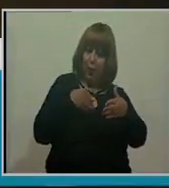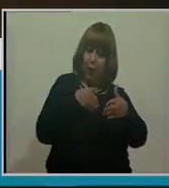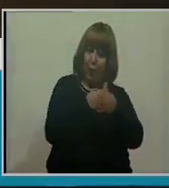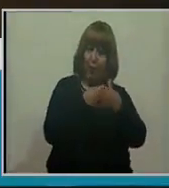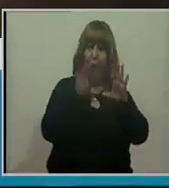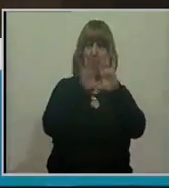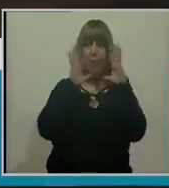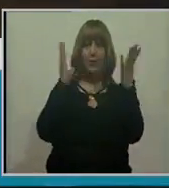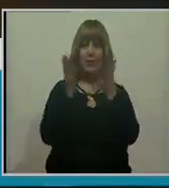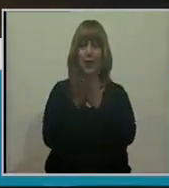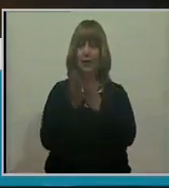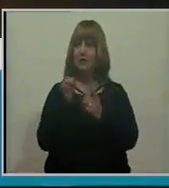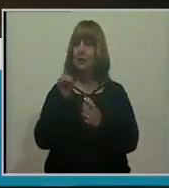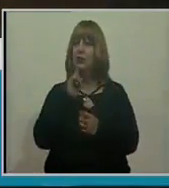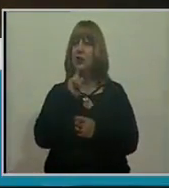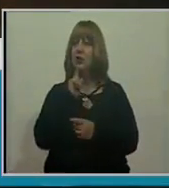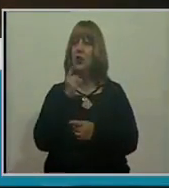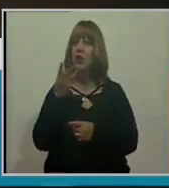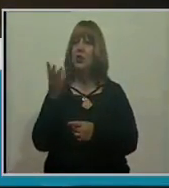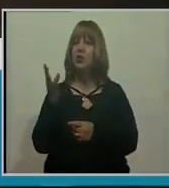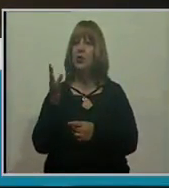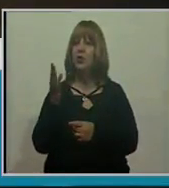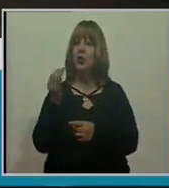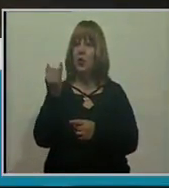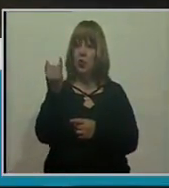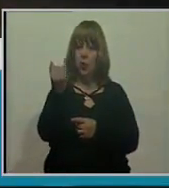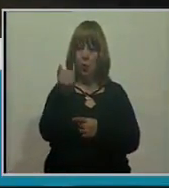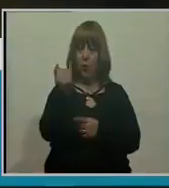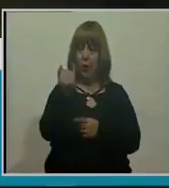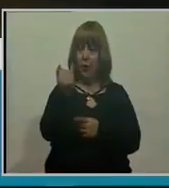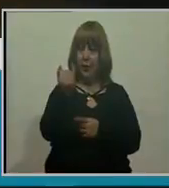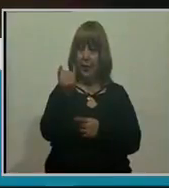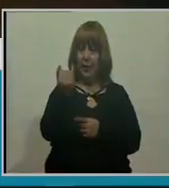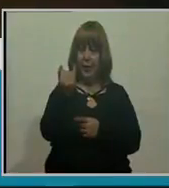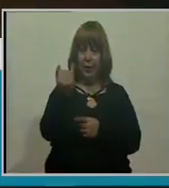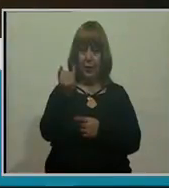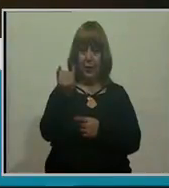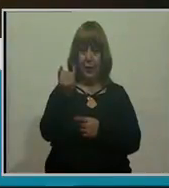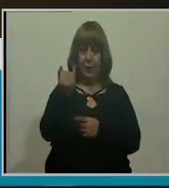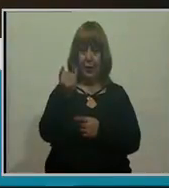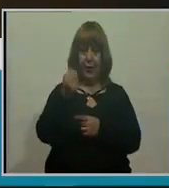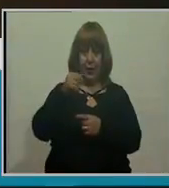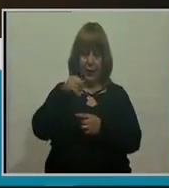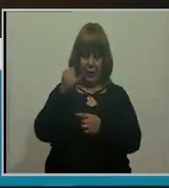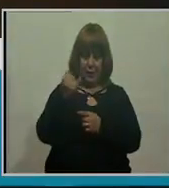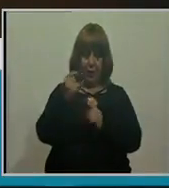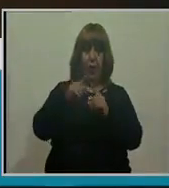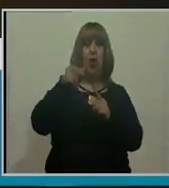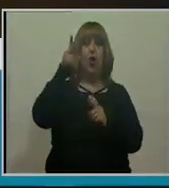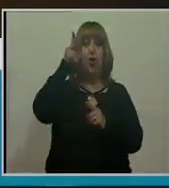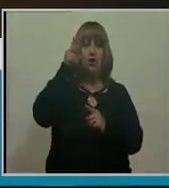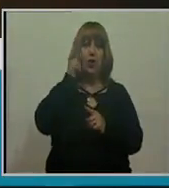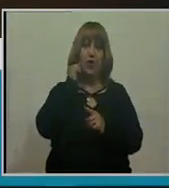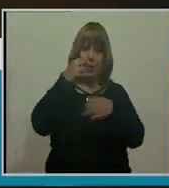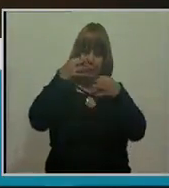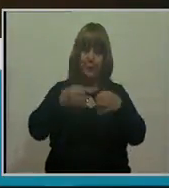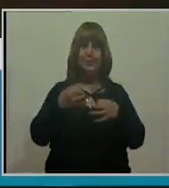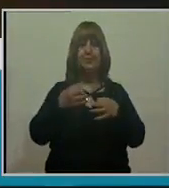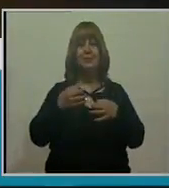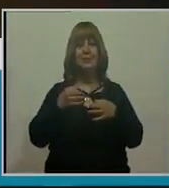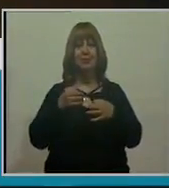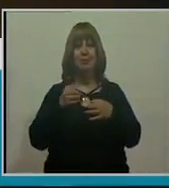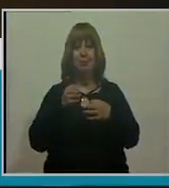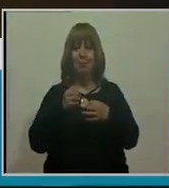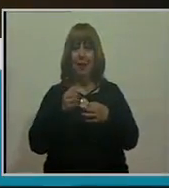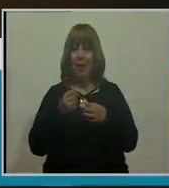estamos. Sí. ¿Cuánto está? Tano, el que sabe. Hasta el jueves que viene. ¿Ya estamos? No sería mañana, sino el otro. Claro, 8 días. 8 días. Claro. Claro. Claro.